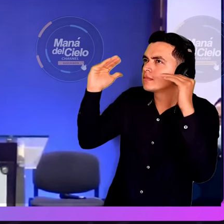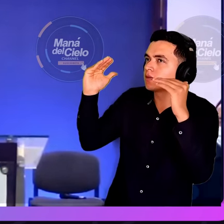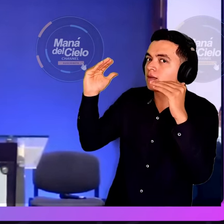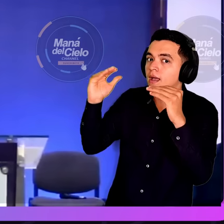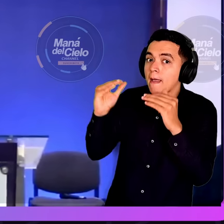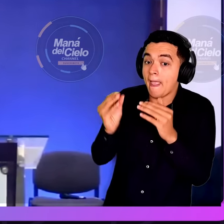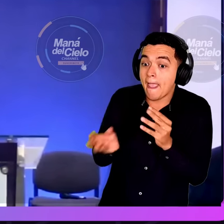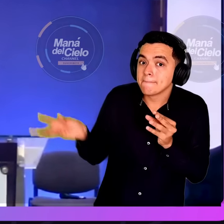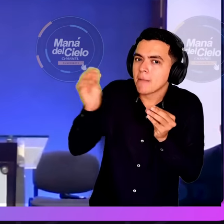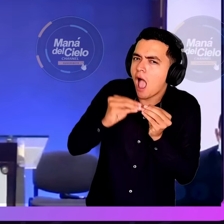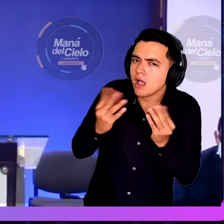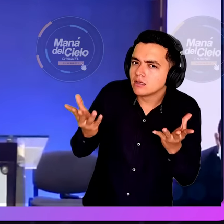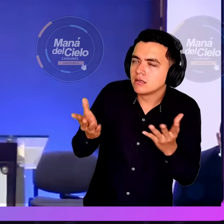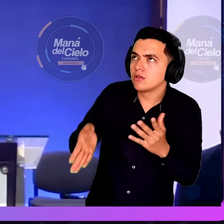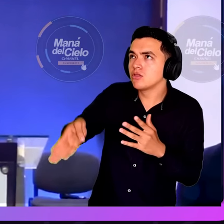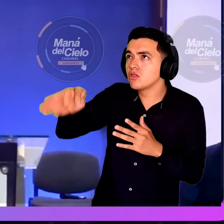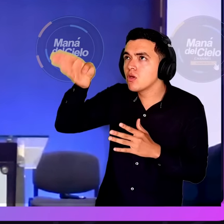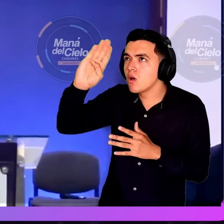Un email al Señor.